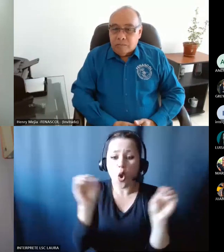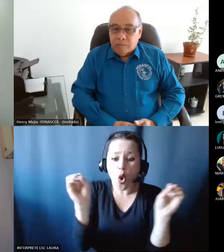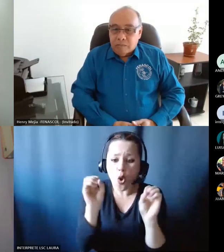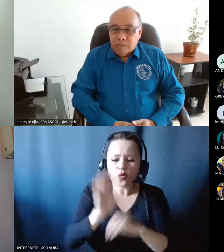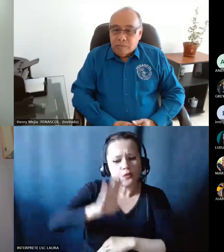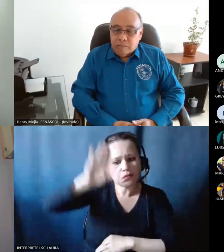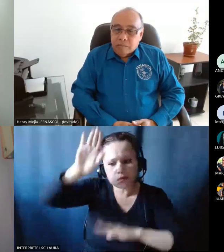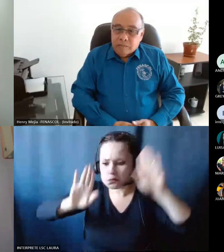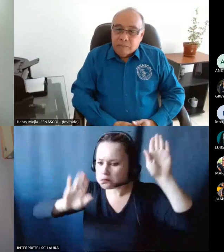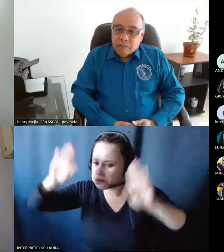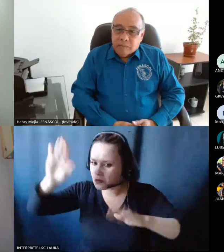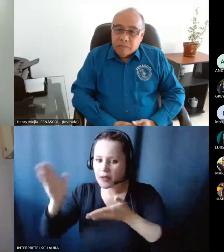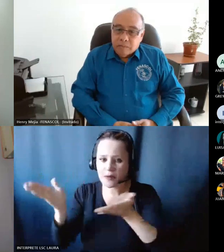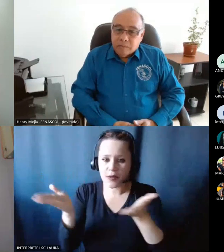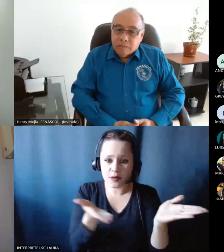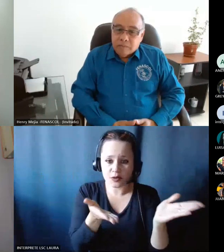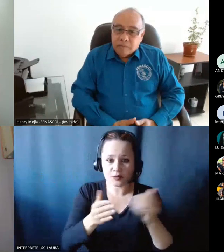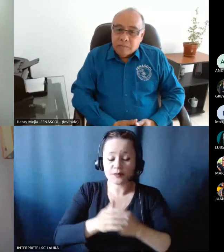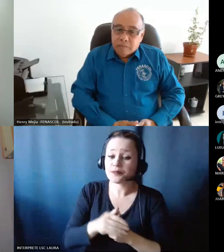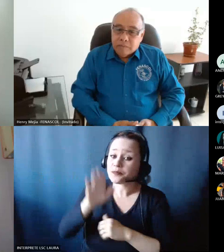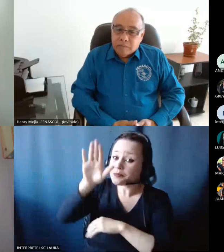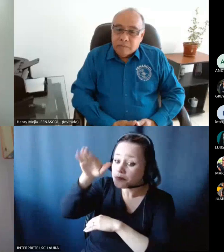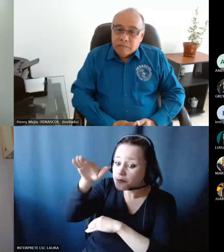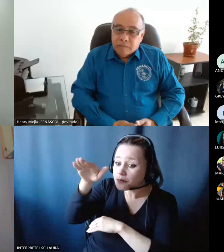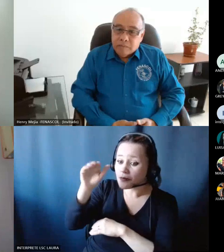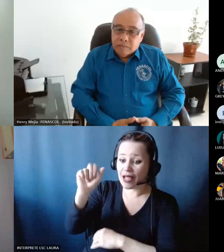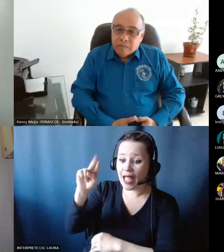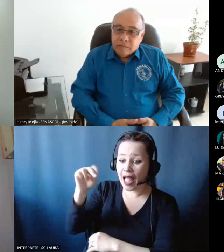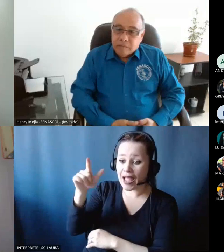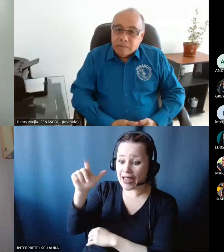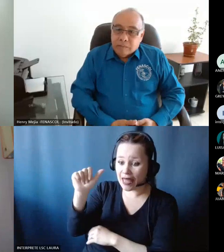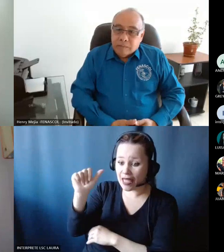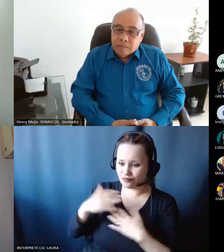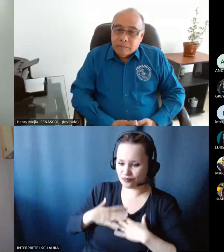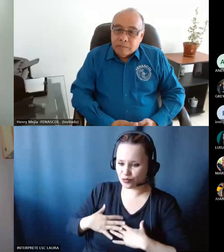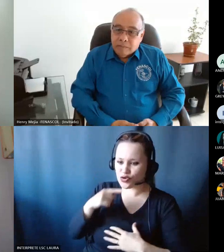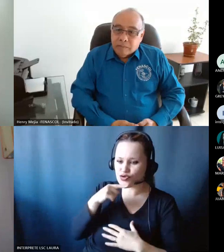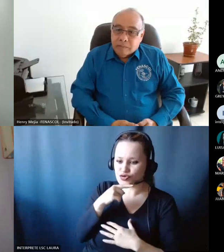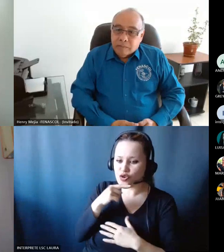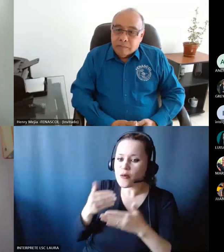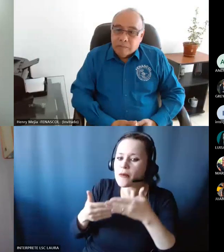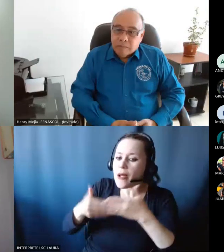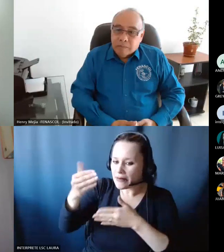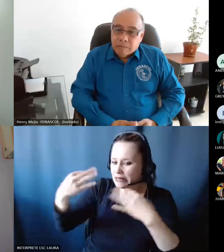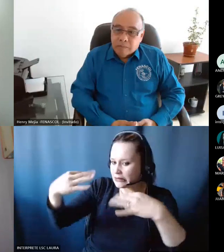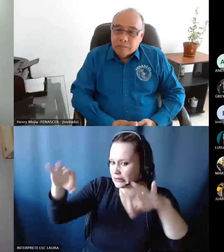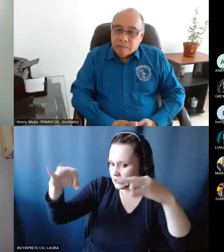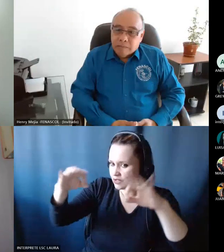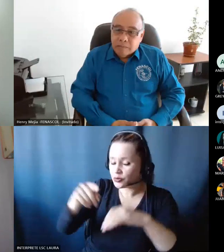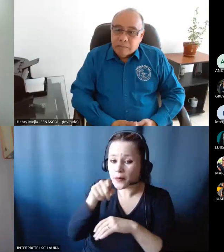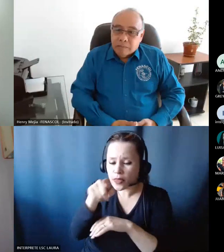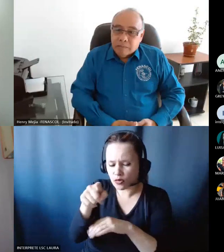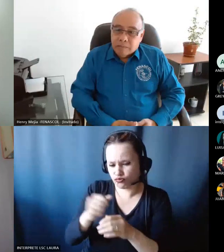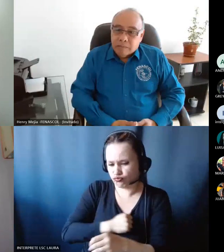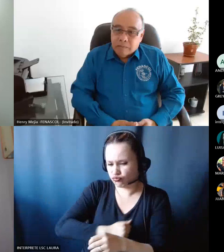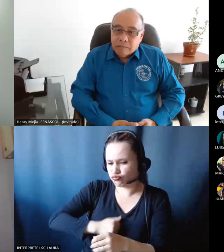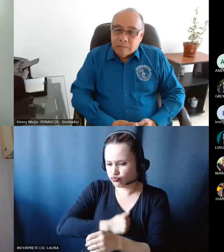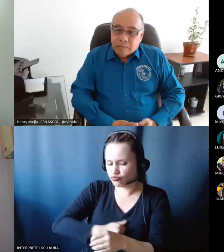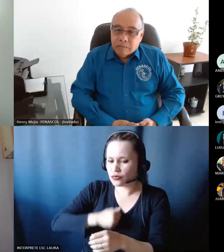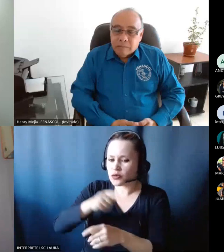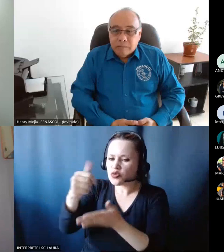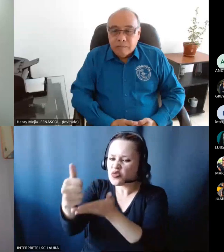bienvenidas Ángela vamos a comenzar contigo con algo sencillo si nos ayudas a contextualizar un